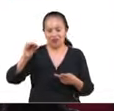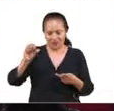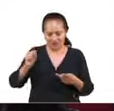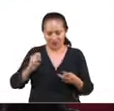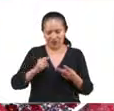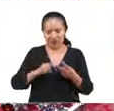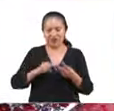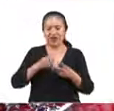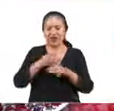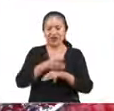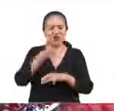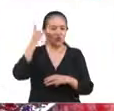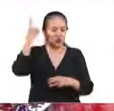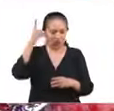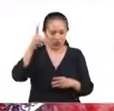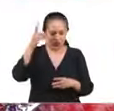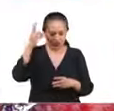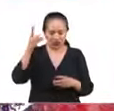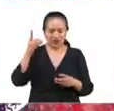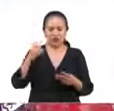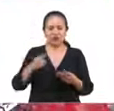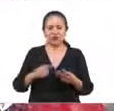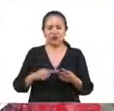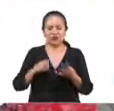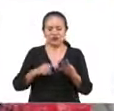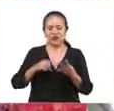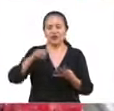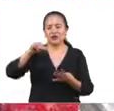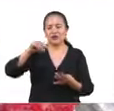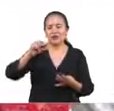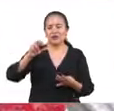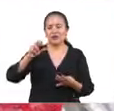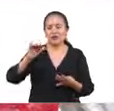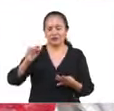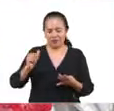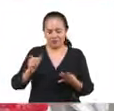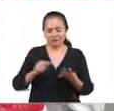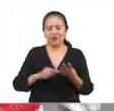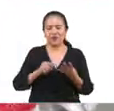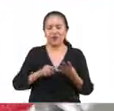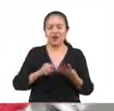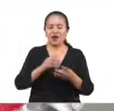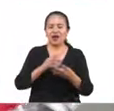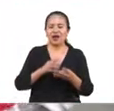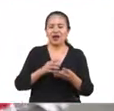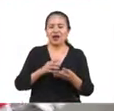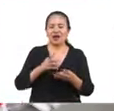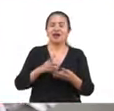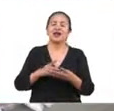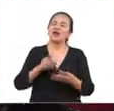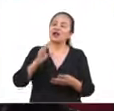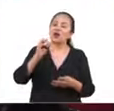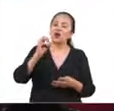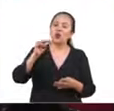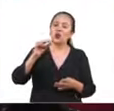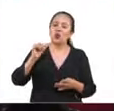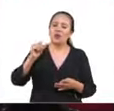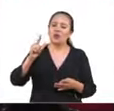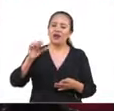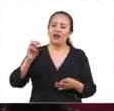coordinadora en Durango, a María de la Cruz López, que es la coordinadora de Comalcalco,